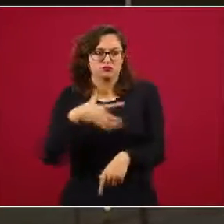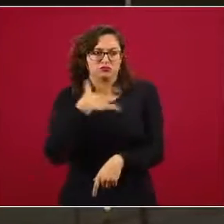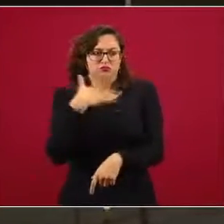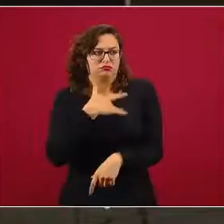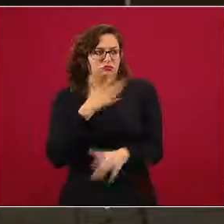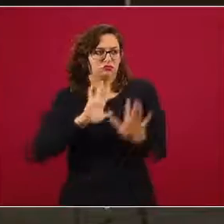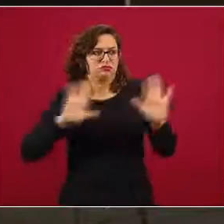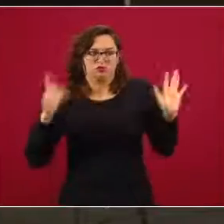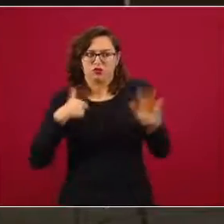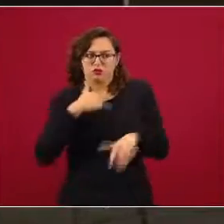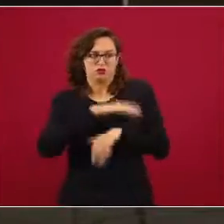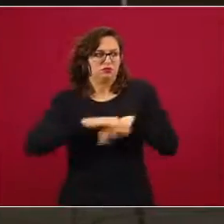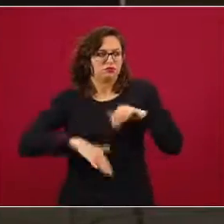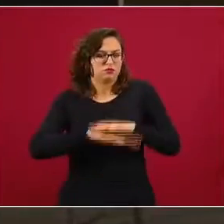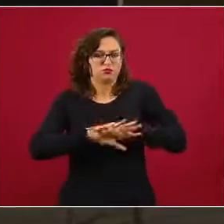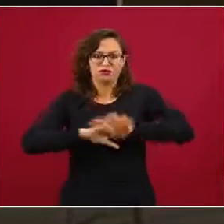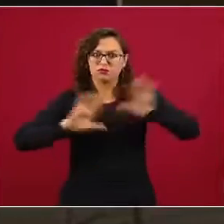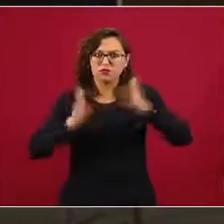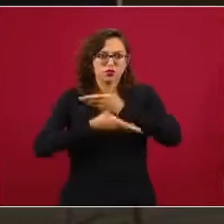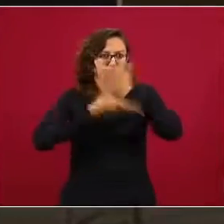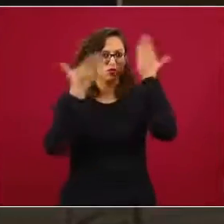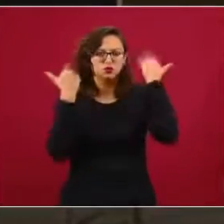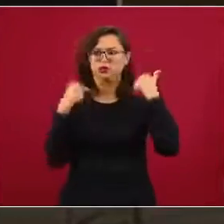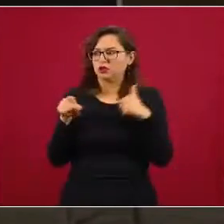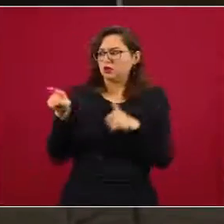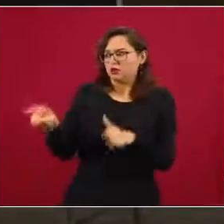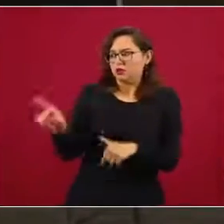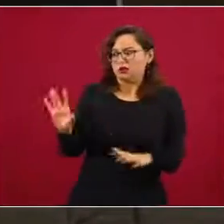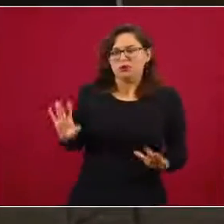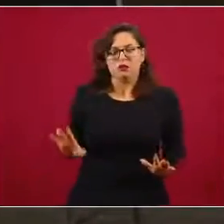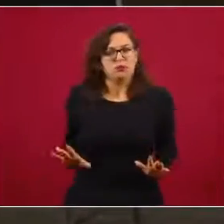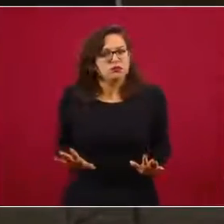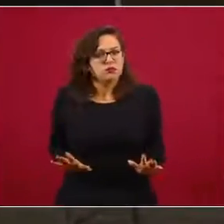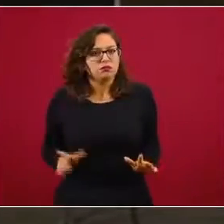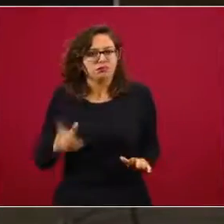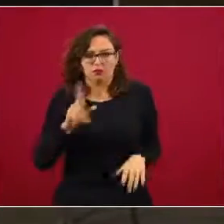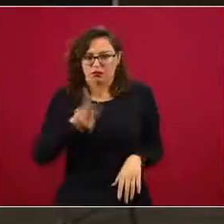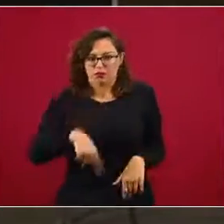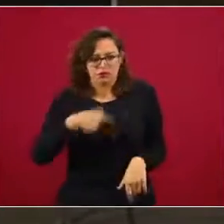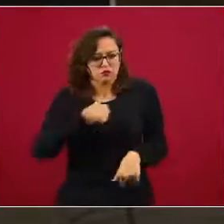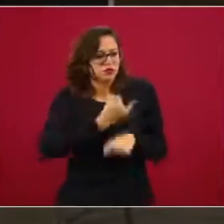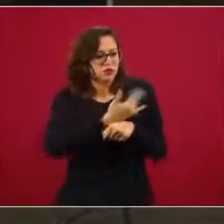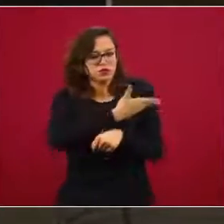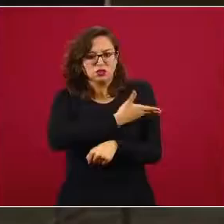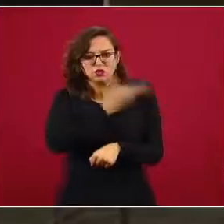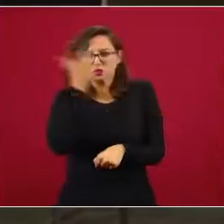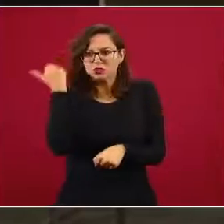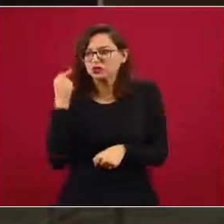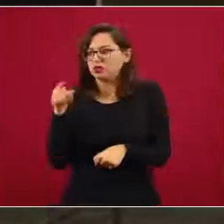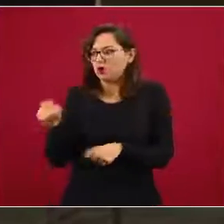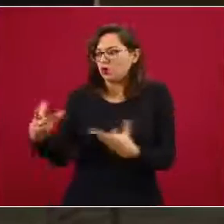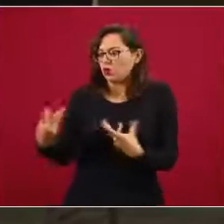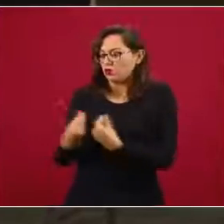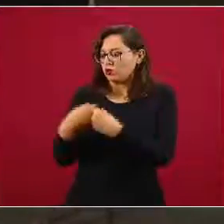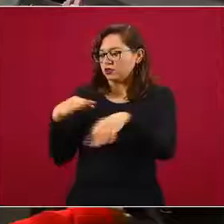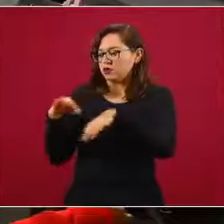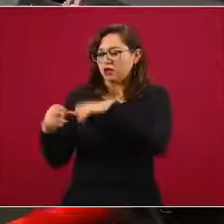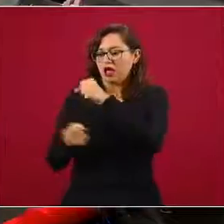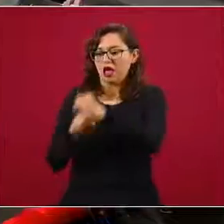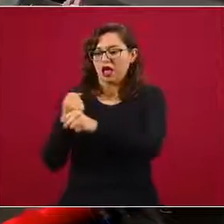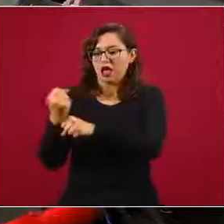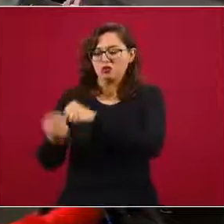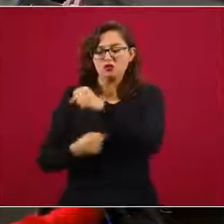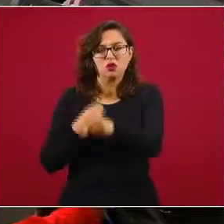conocimiento. ¿Usted confía en que esto es verdad, en que no sabía el gobernador? Esta persona pues colabora con él, entiendo, desde hace años. No